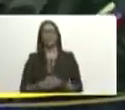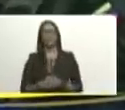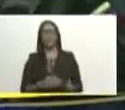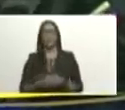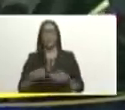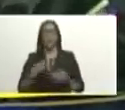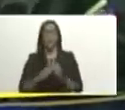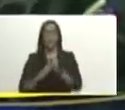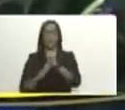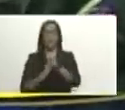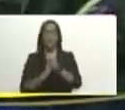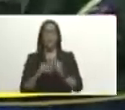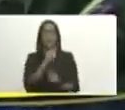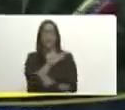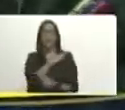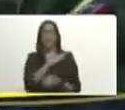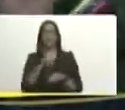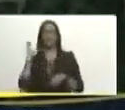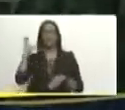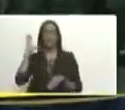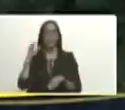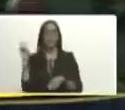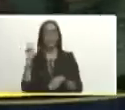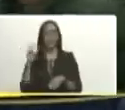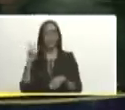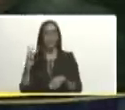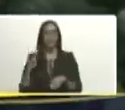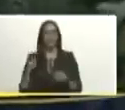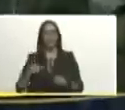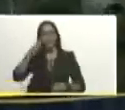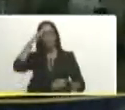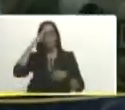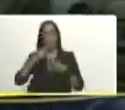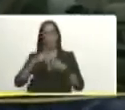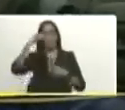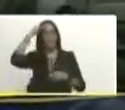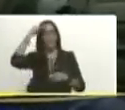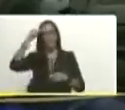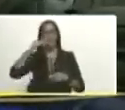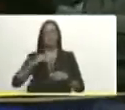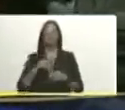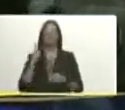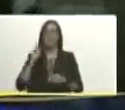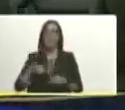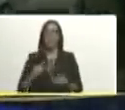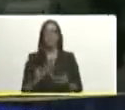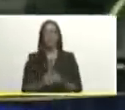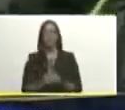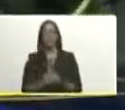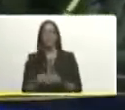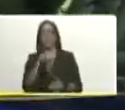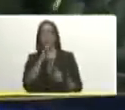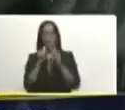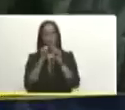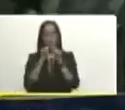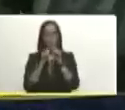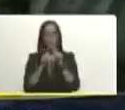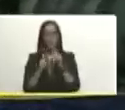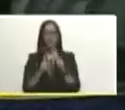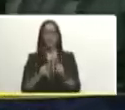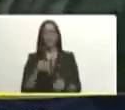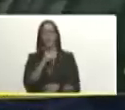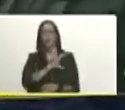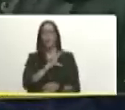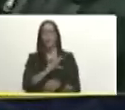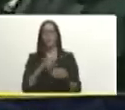de Estado venezolano, se le han rendido los honores militares, la banda de guerra, así como también las novedades por parte del comandante del Grupo